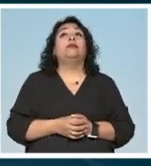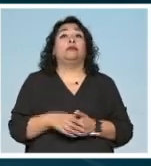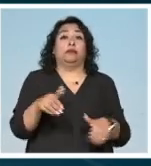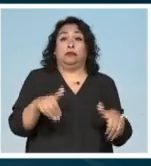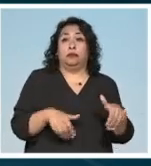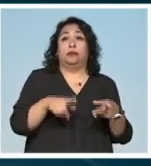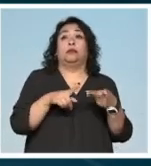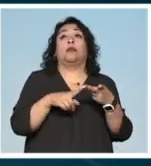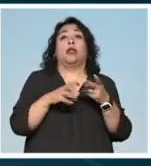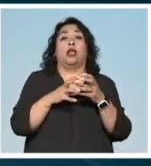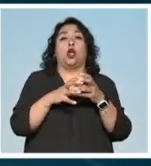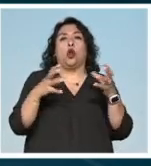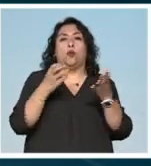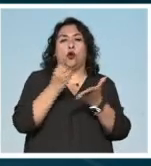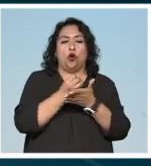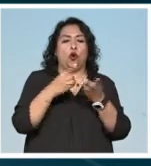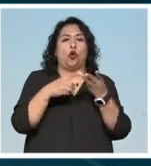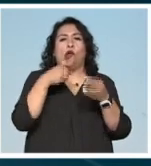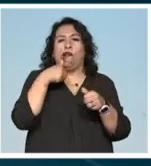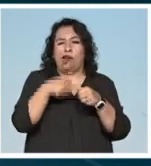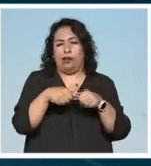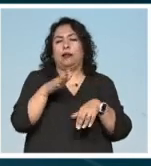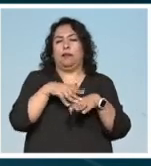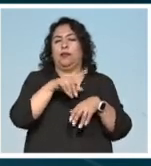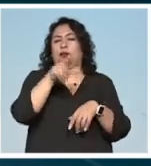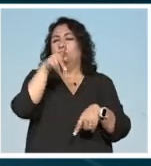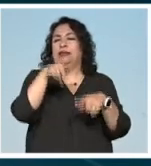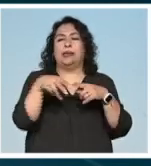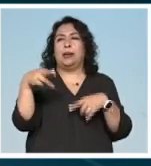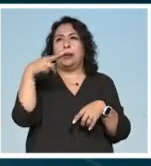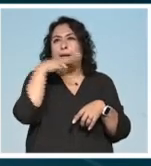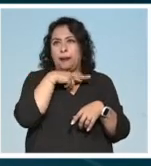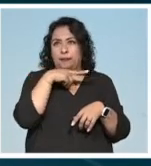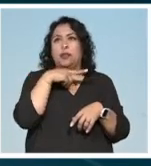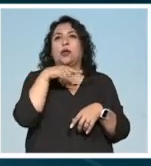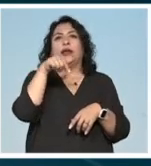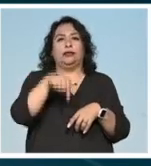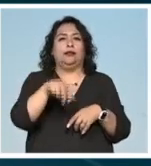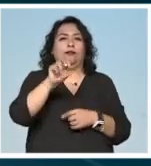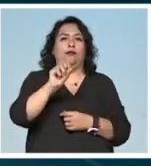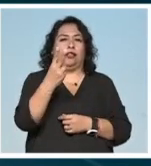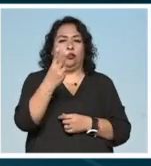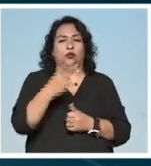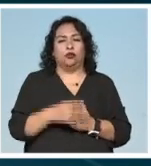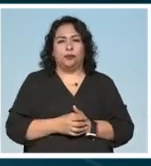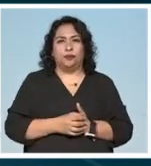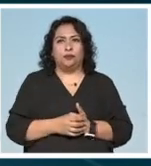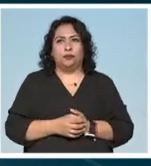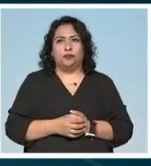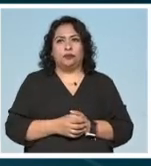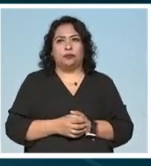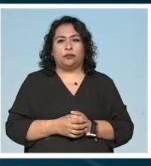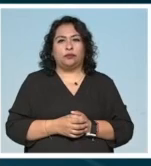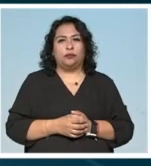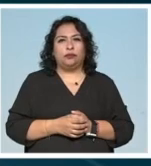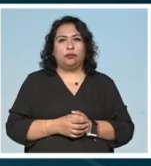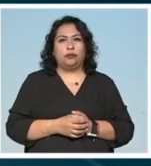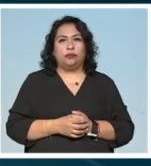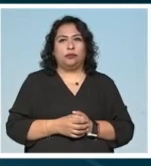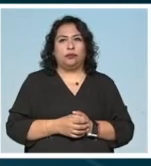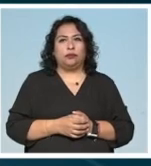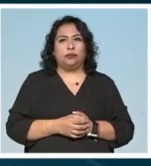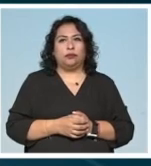Teatro, globos de oro, letras y mucho más después de esta brevísima pausa aquí en Noticias 22.